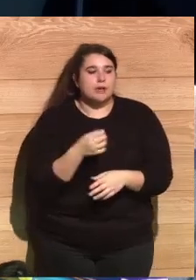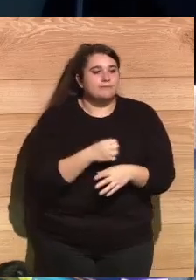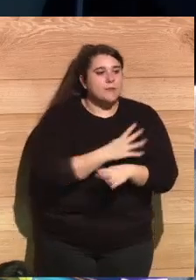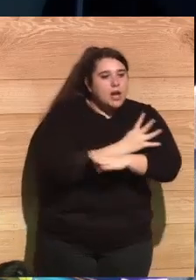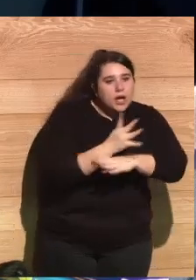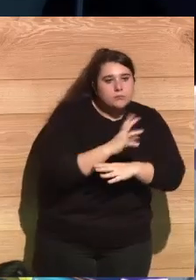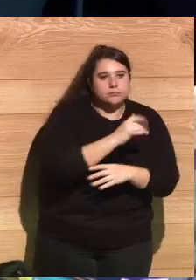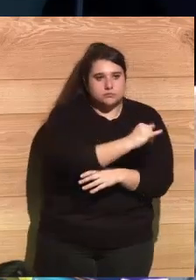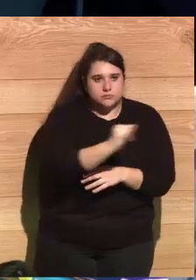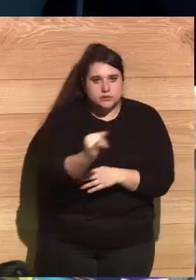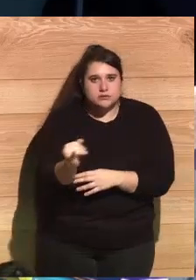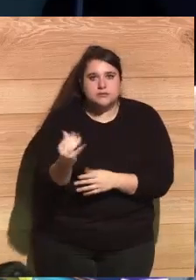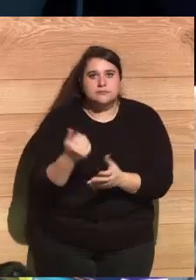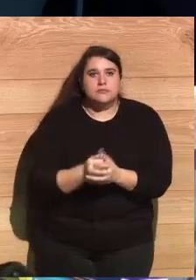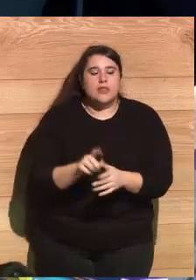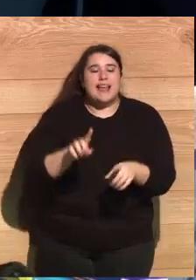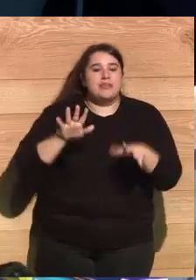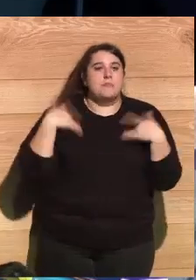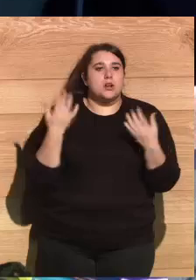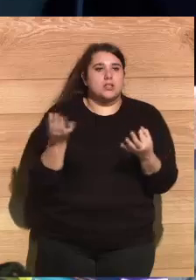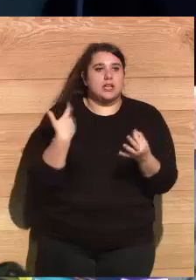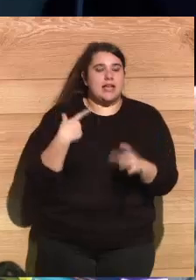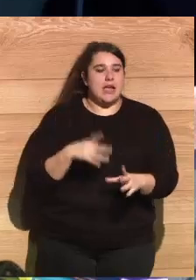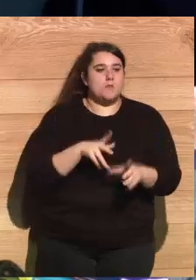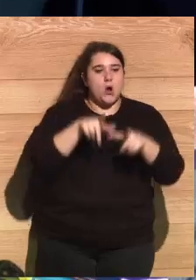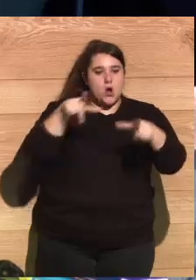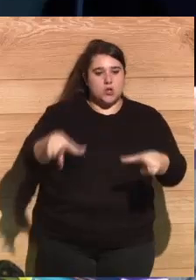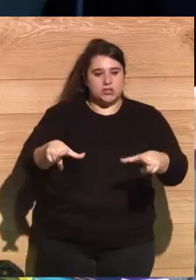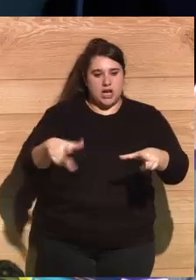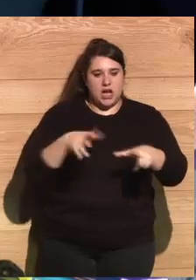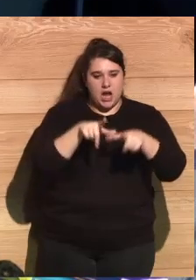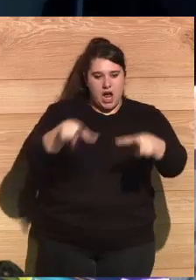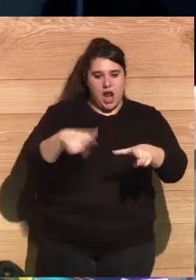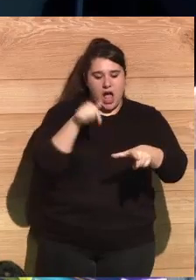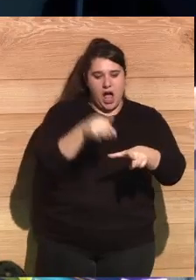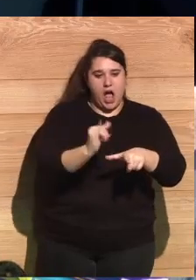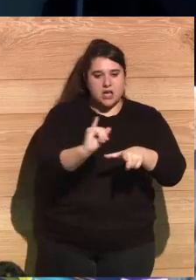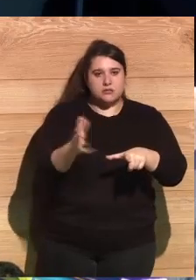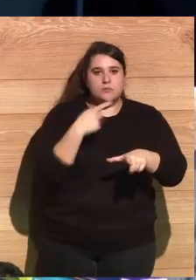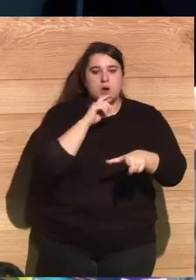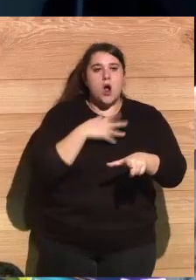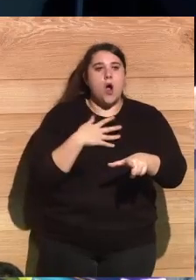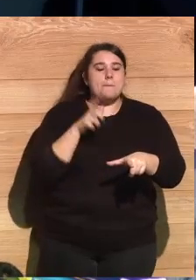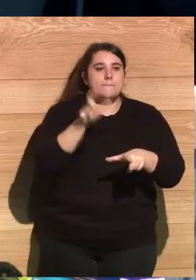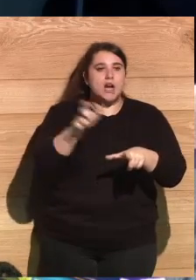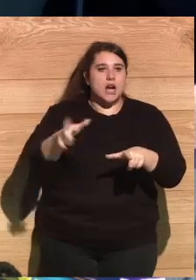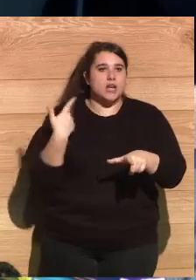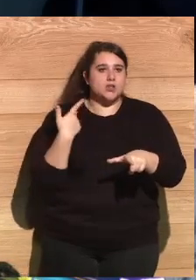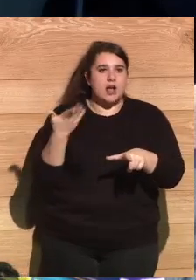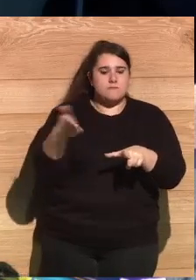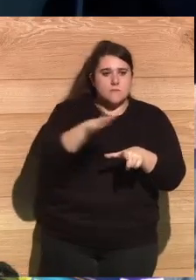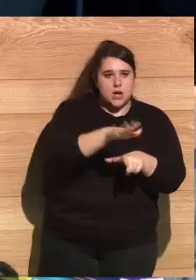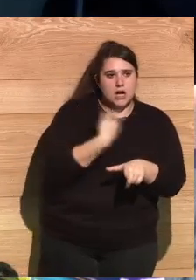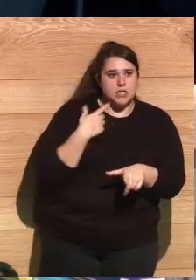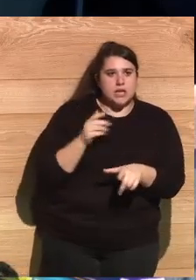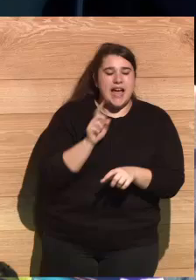todo tipo de cosas, y de pronto hay una sala donde ves las fotos de los jóvenes héroes, los héroes que han muerto.